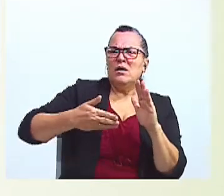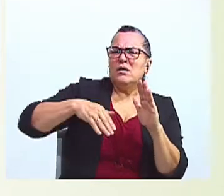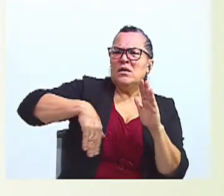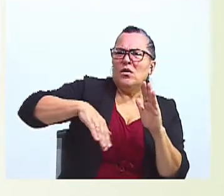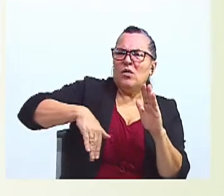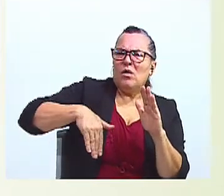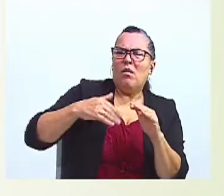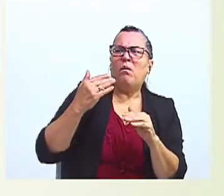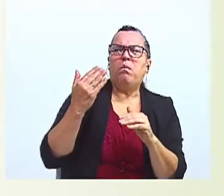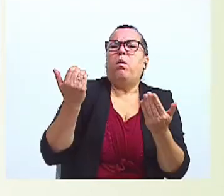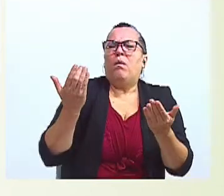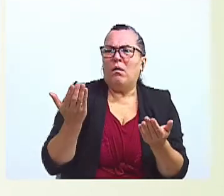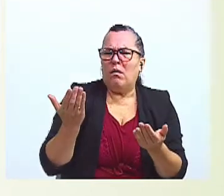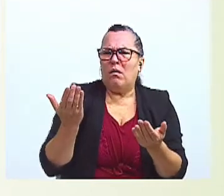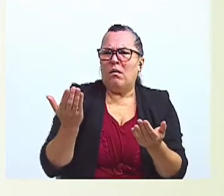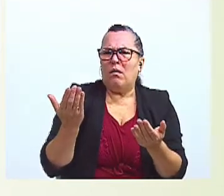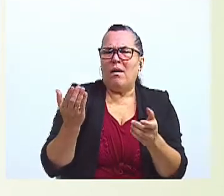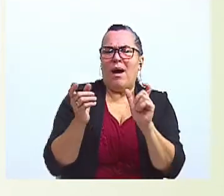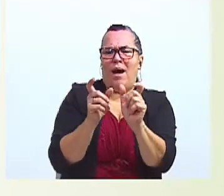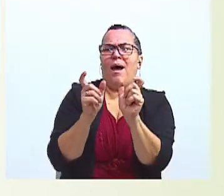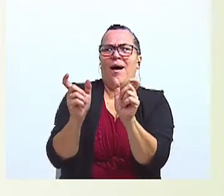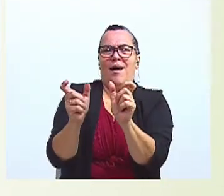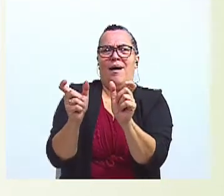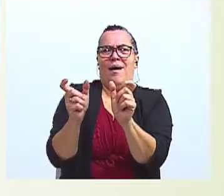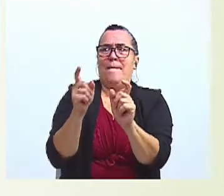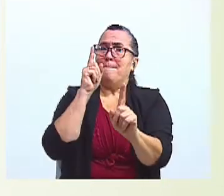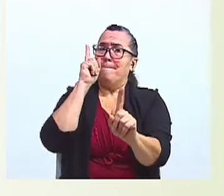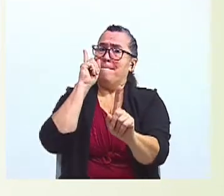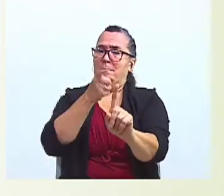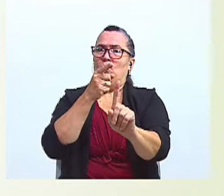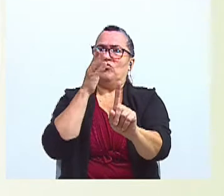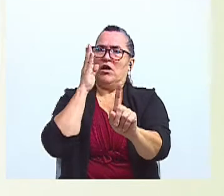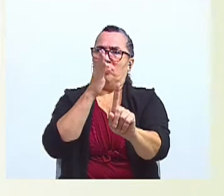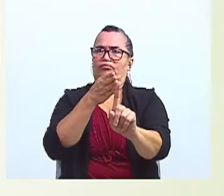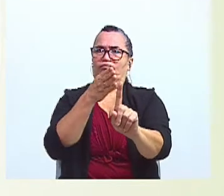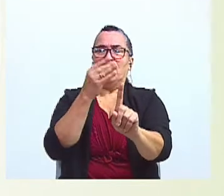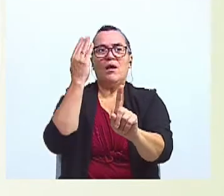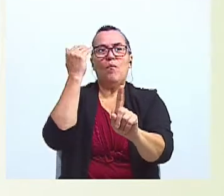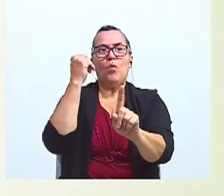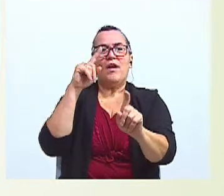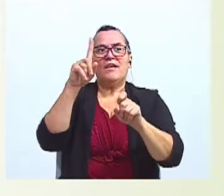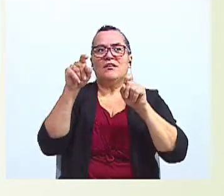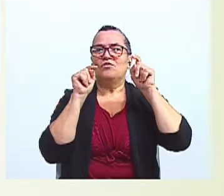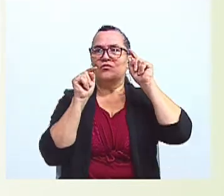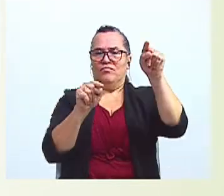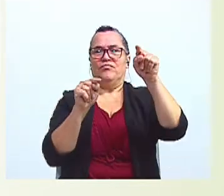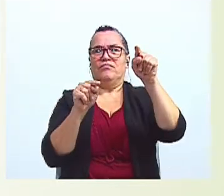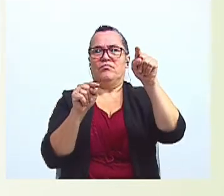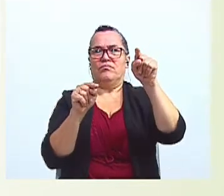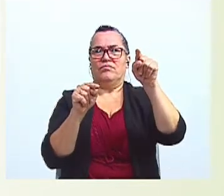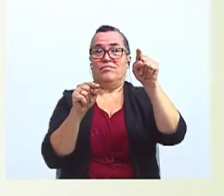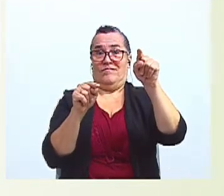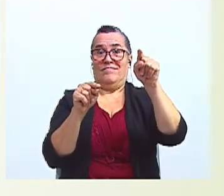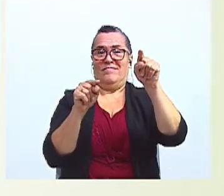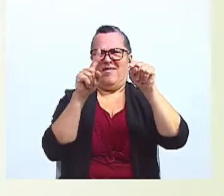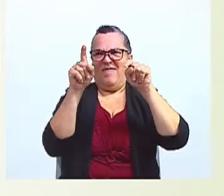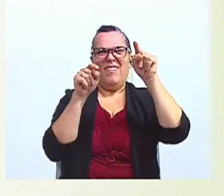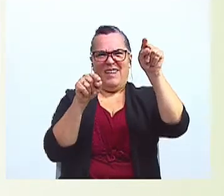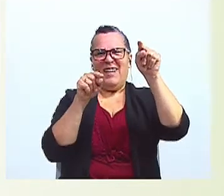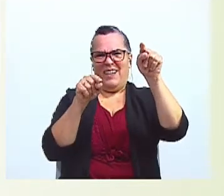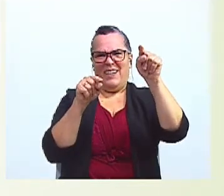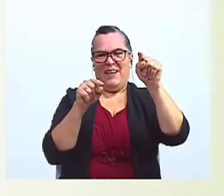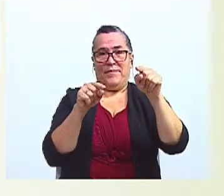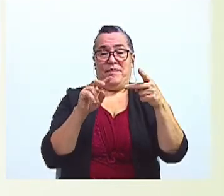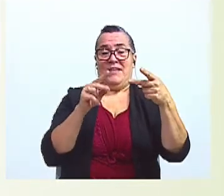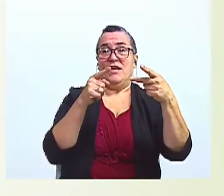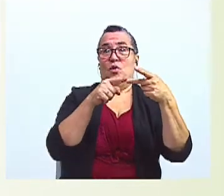tarde? Es una pregunta directa y por eso tiene los signos de interrogación. En el